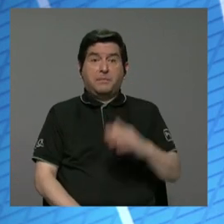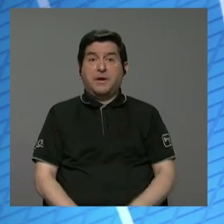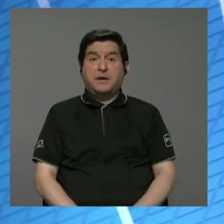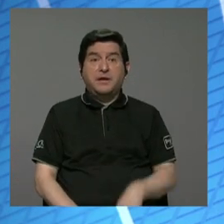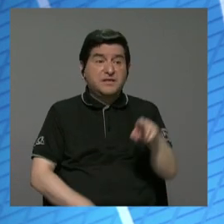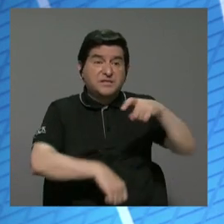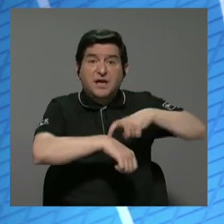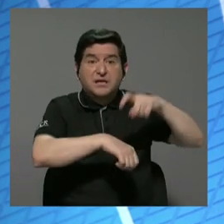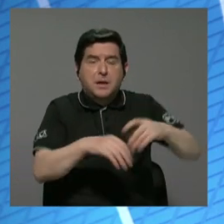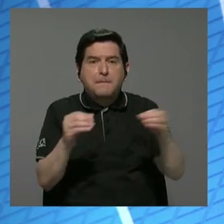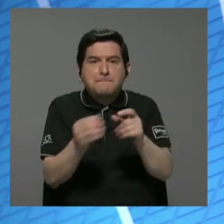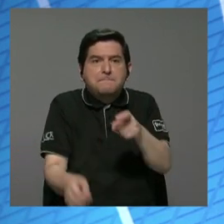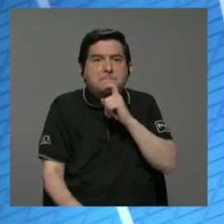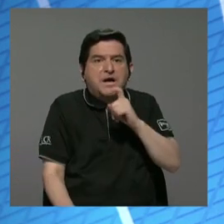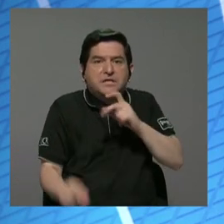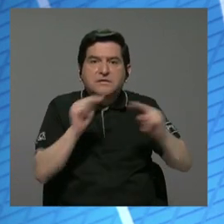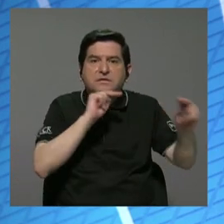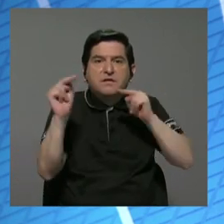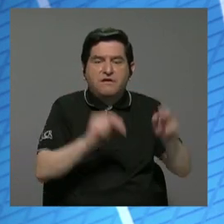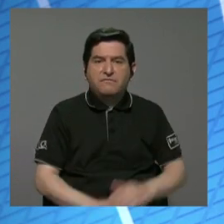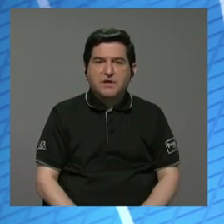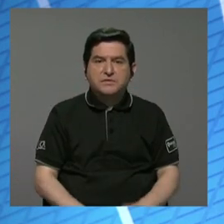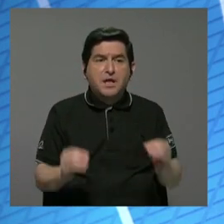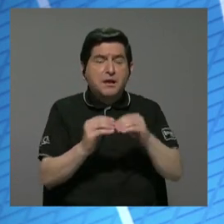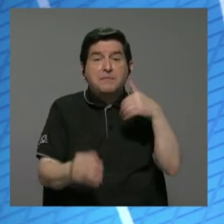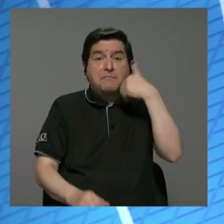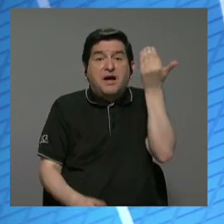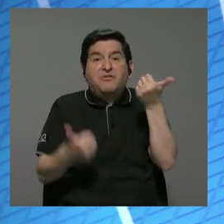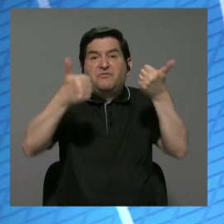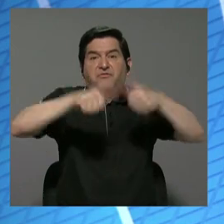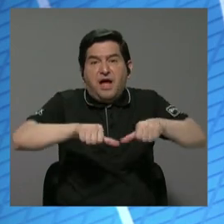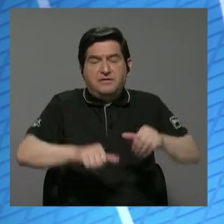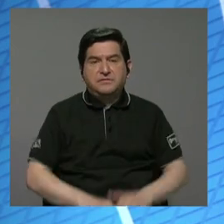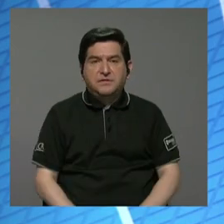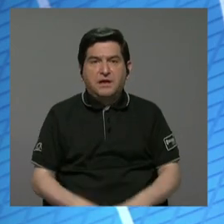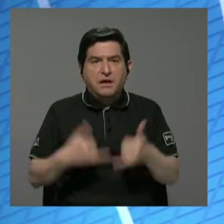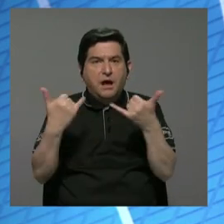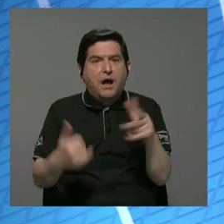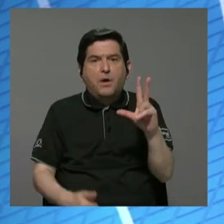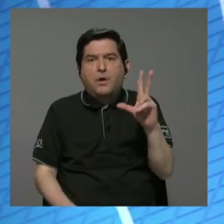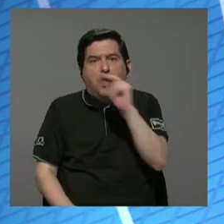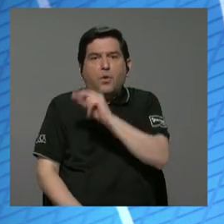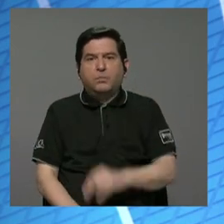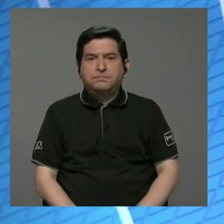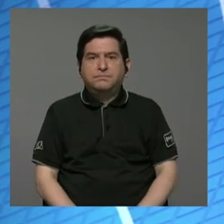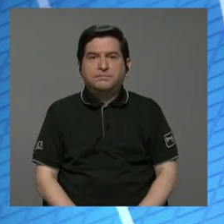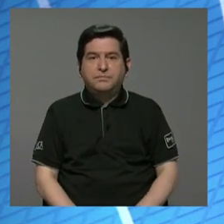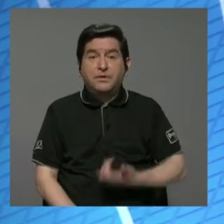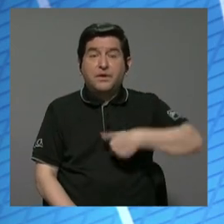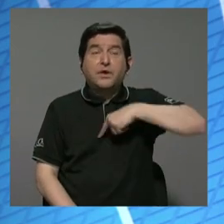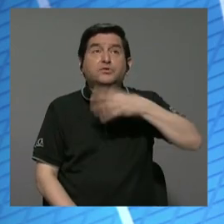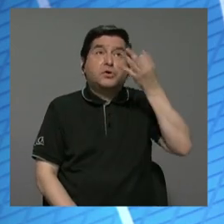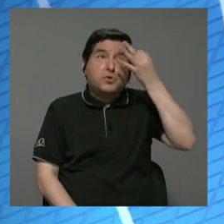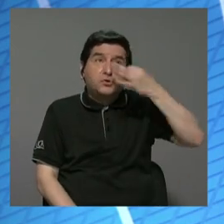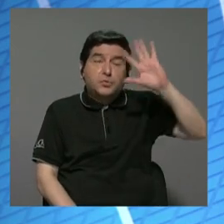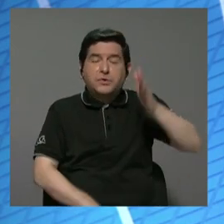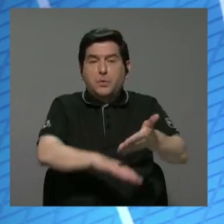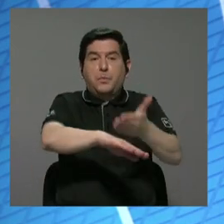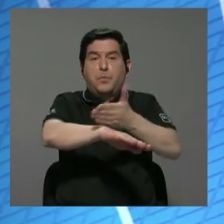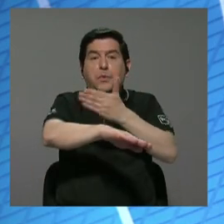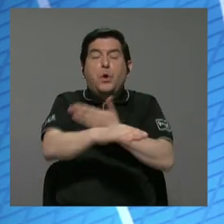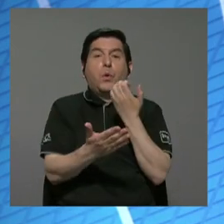esa época, que era más complejo negociar, era más fácil llegar a acuerdos que ahora, que estamos supuestamente en